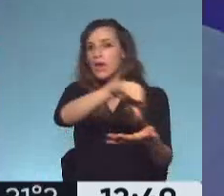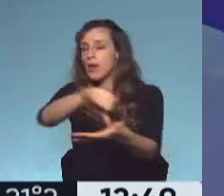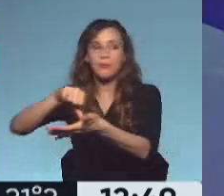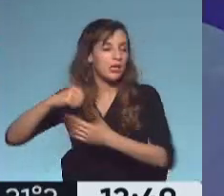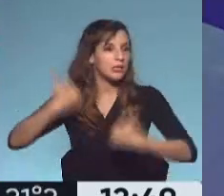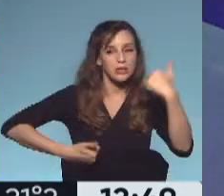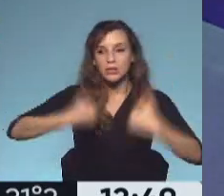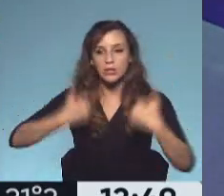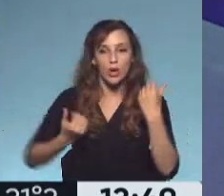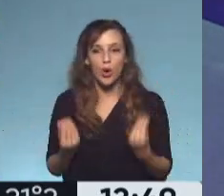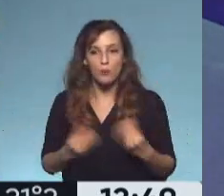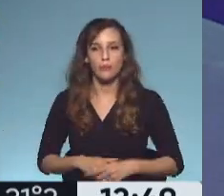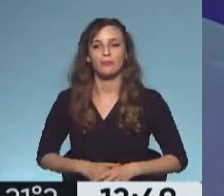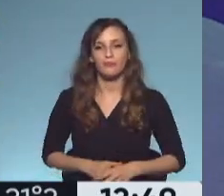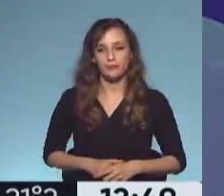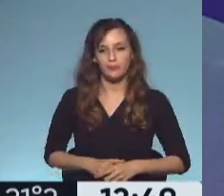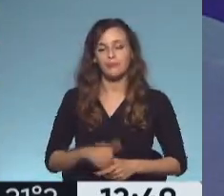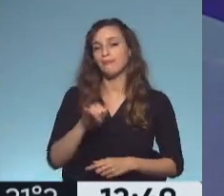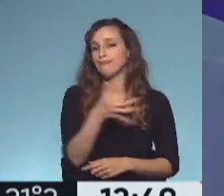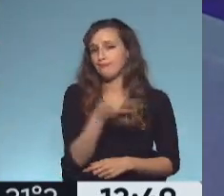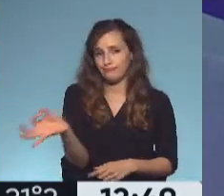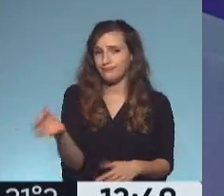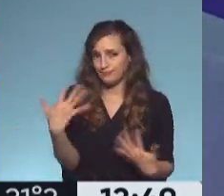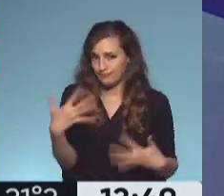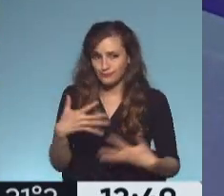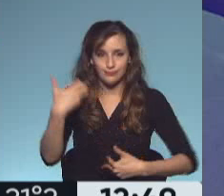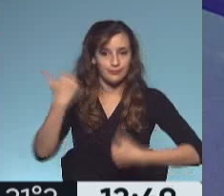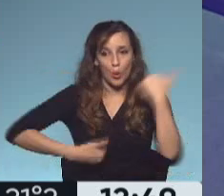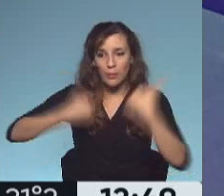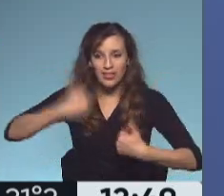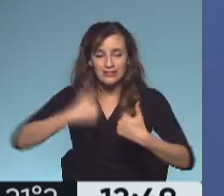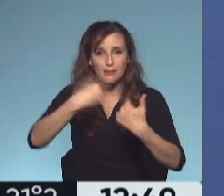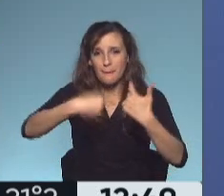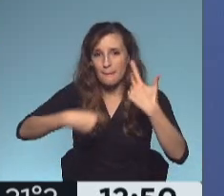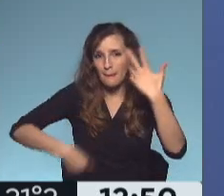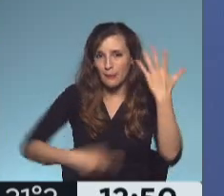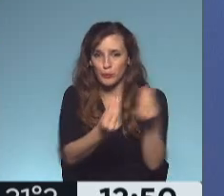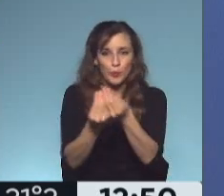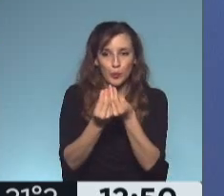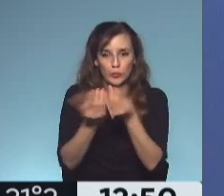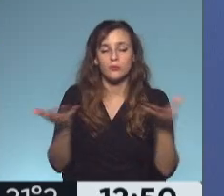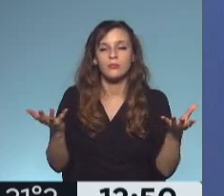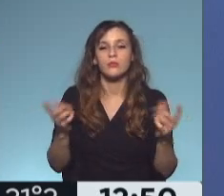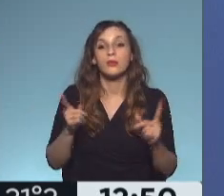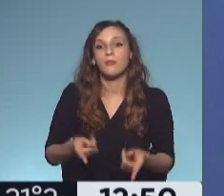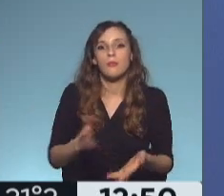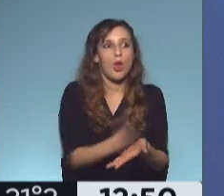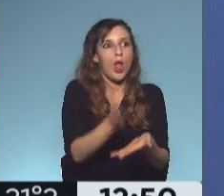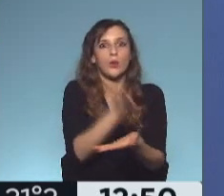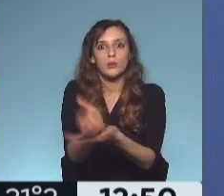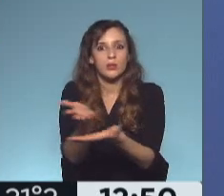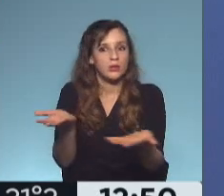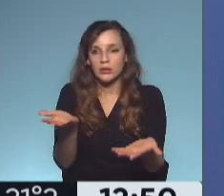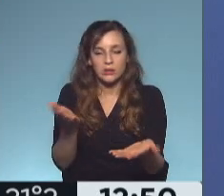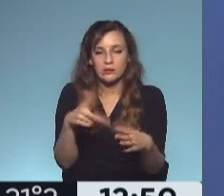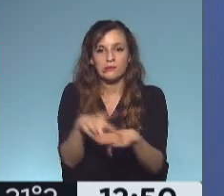Argentina, por ejemplo, ¿no? La demanda Sí, es brutal, es claro, evidente, y la producción además alcanza unos cuellos de botella, porque muchas veces queremos